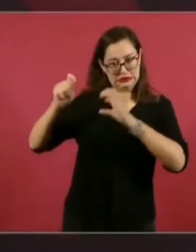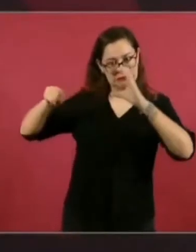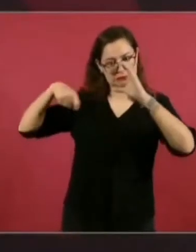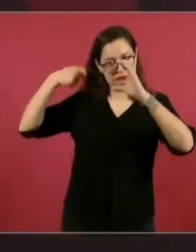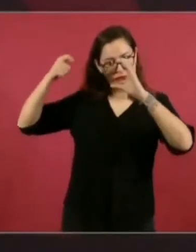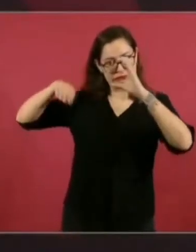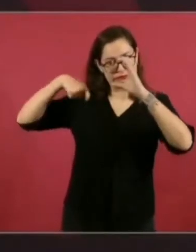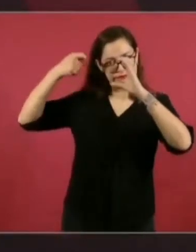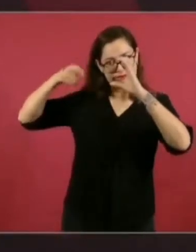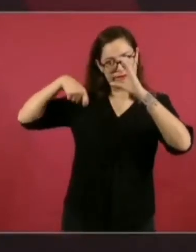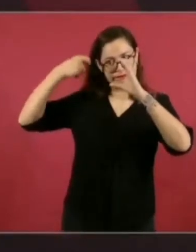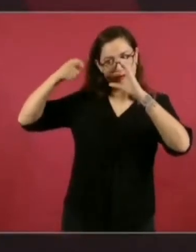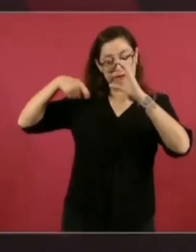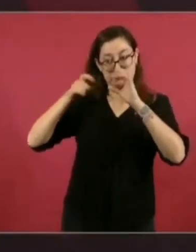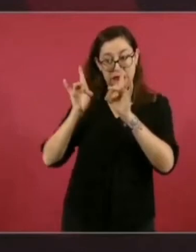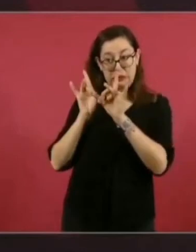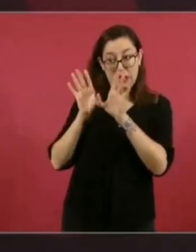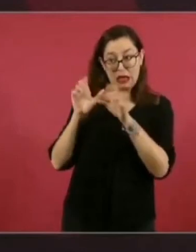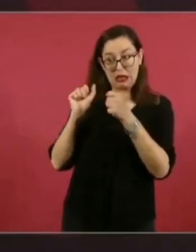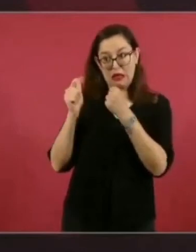había que protegerse.